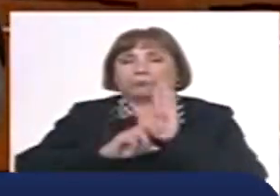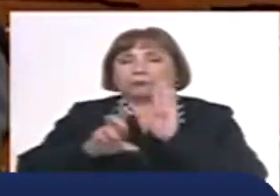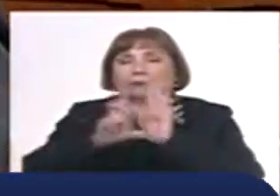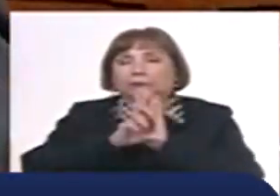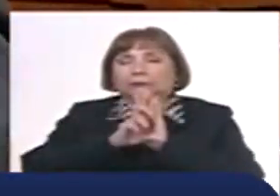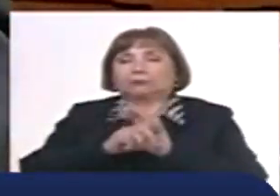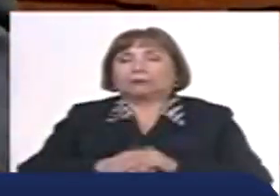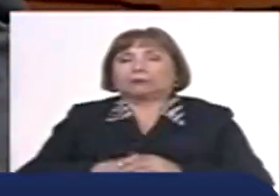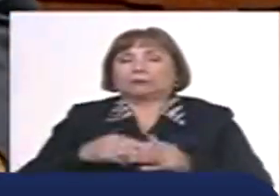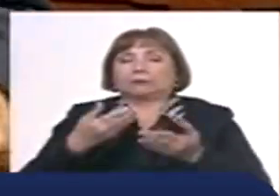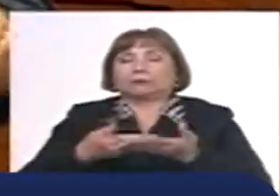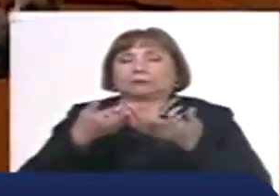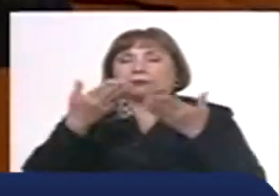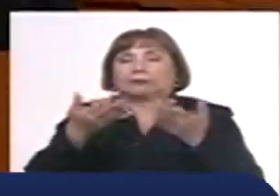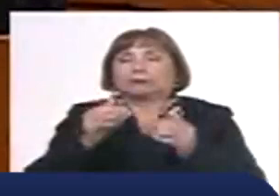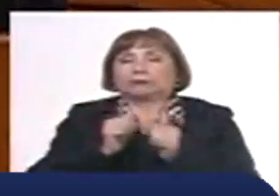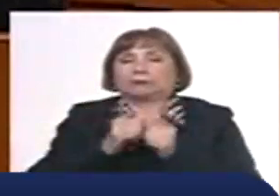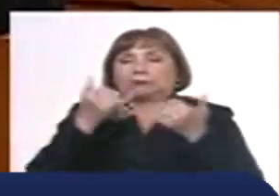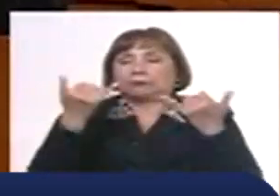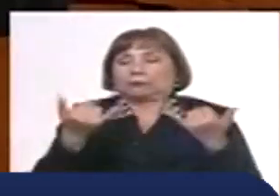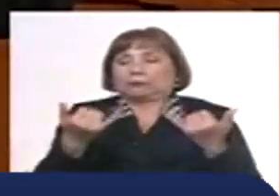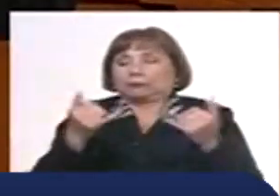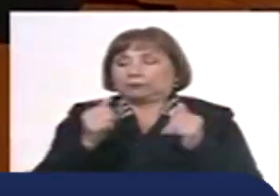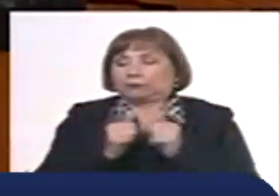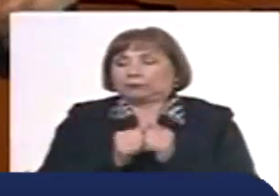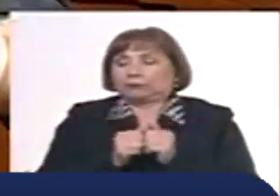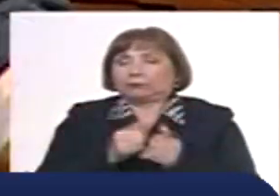ley presentado hoy día.